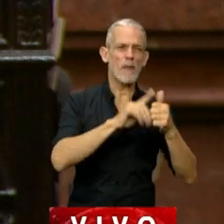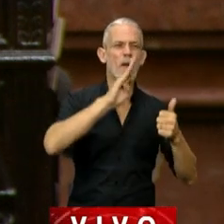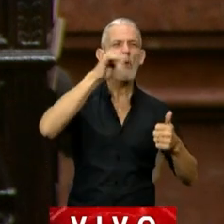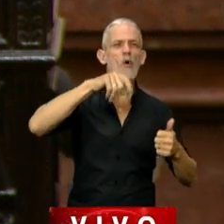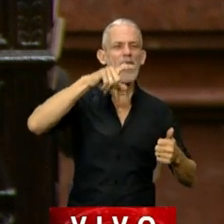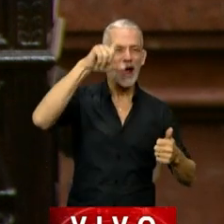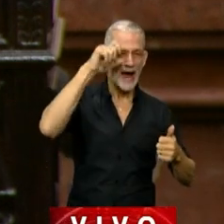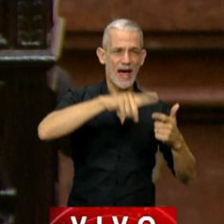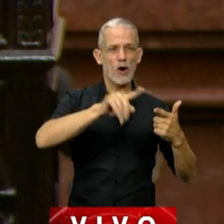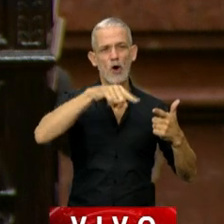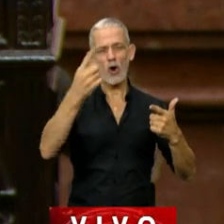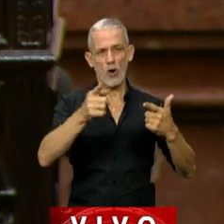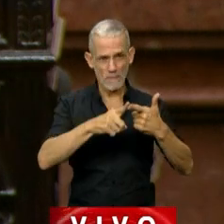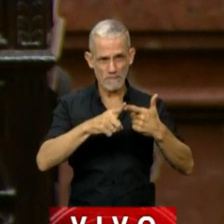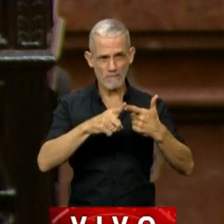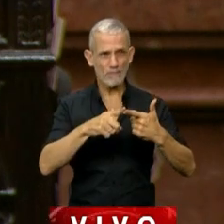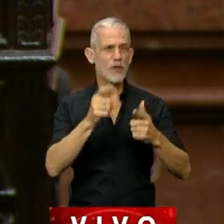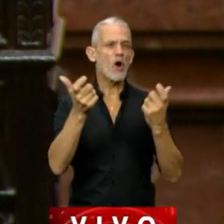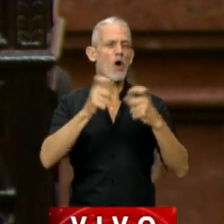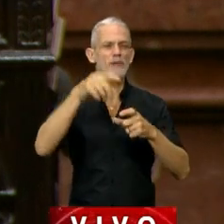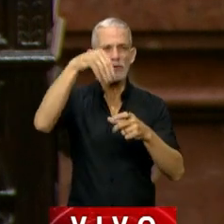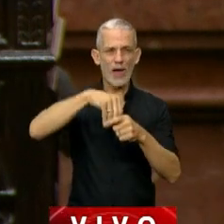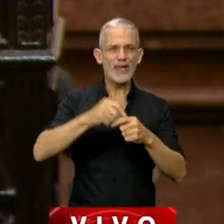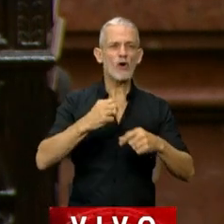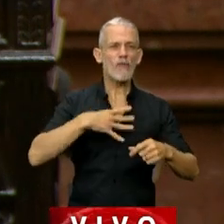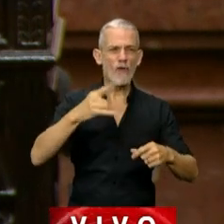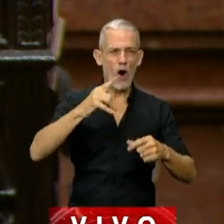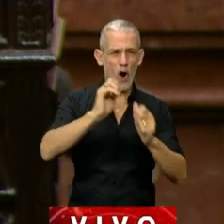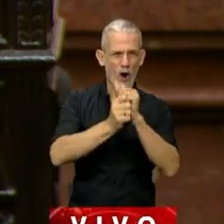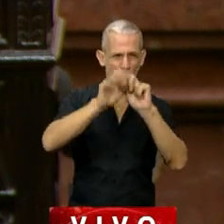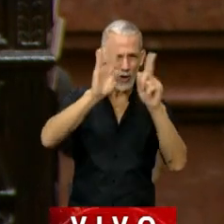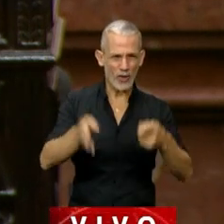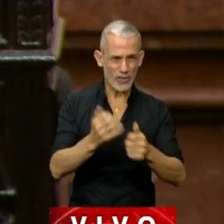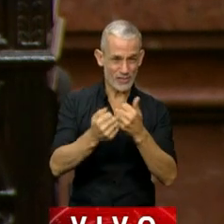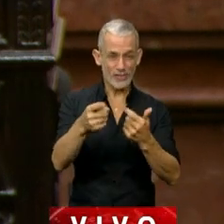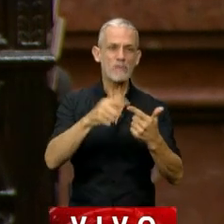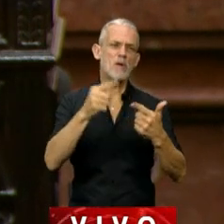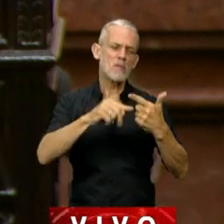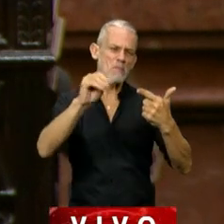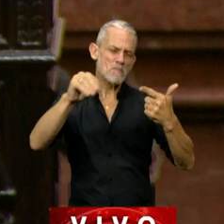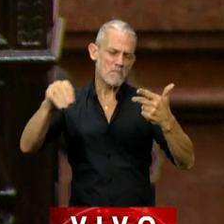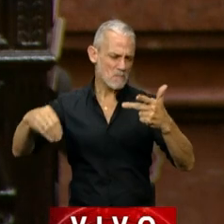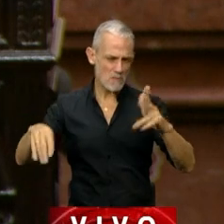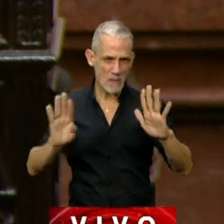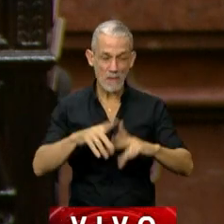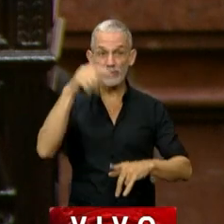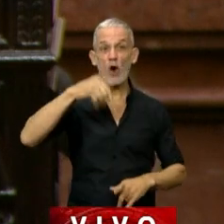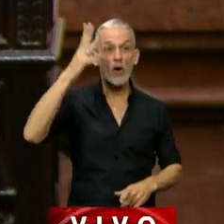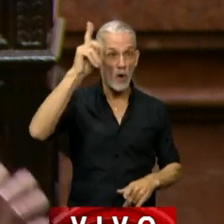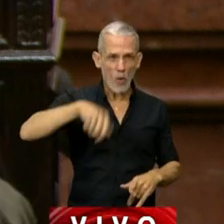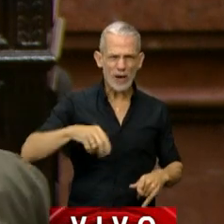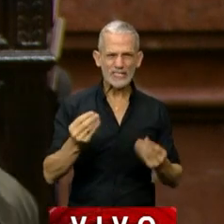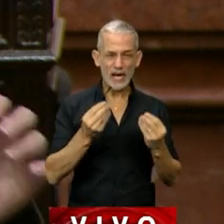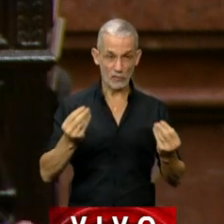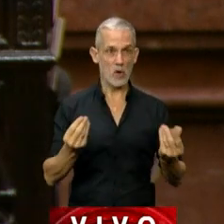Bungebor o como la comisión interna de Ford, ¿no? Y podemos seguir nombrando. Pero ¿qué hizo hoy?